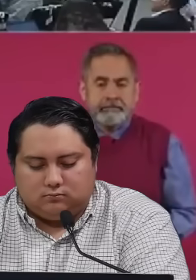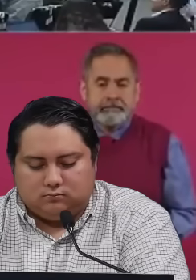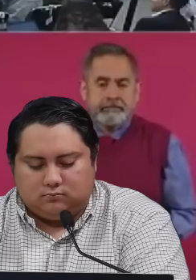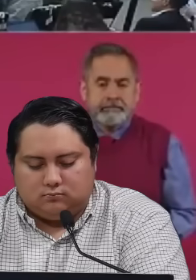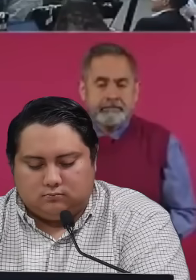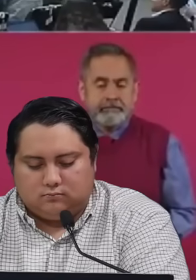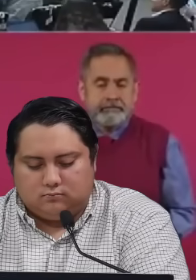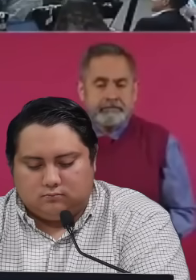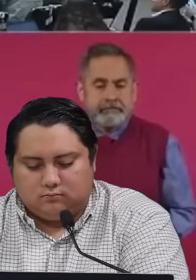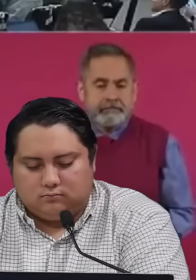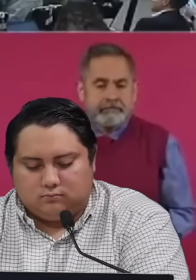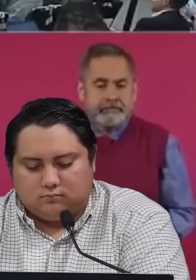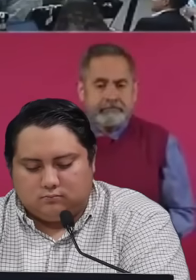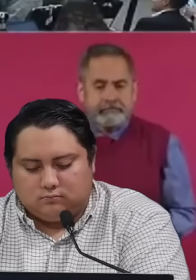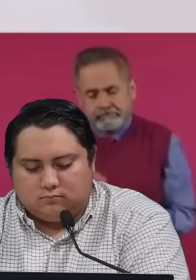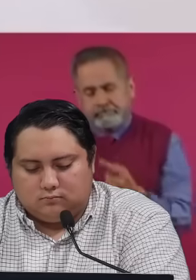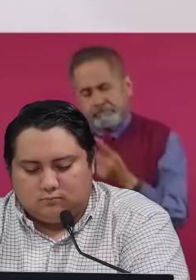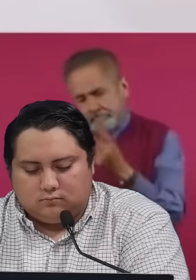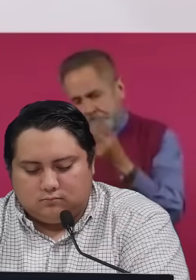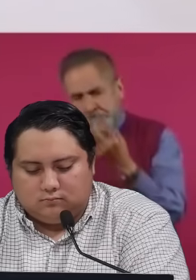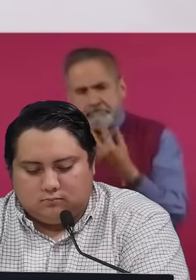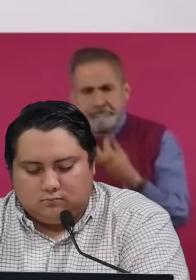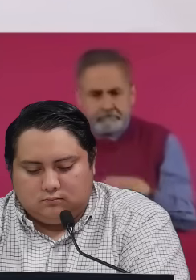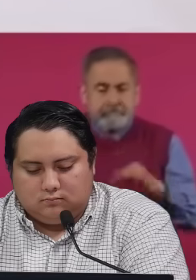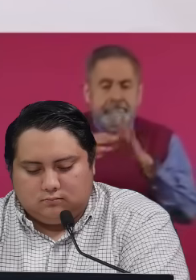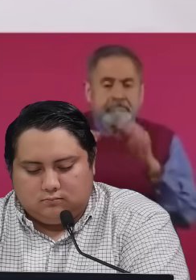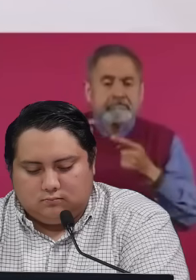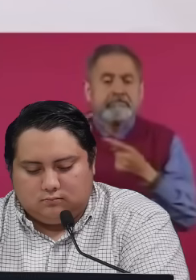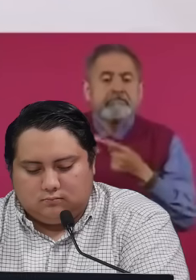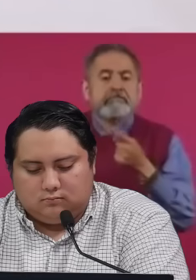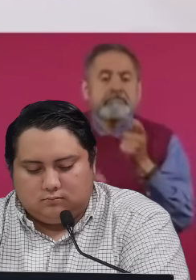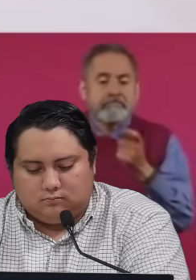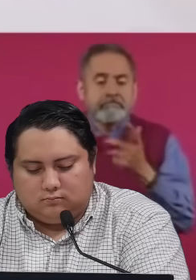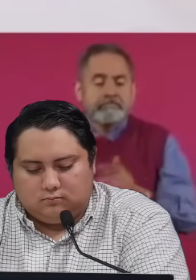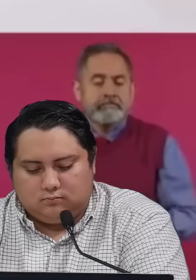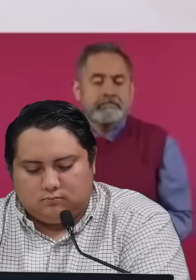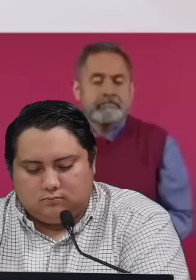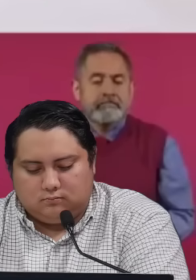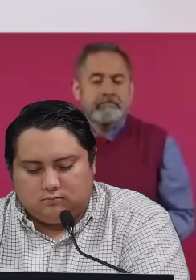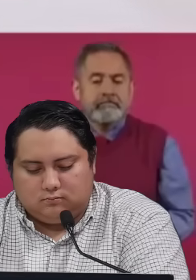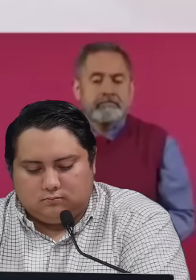bueno, entre otras cosas, es de que